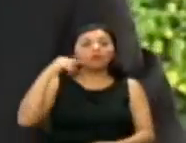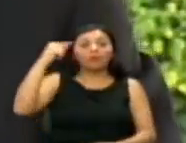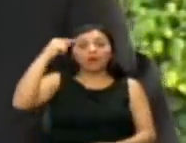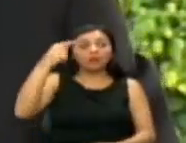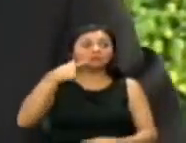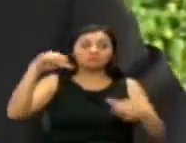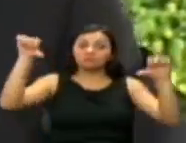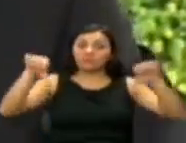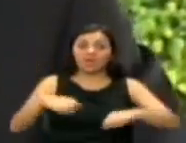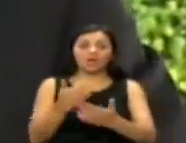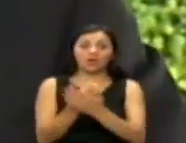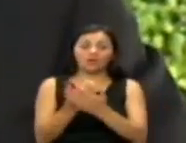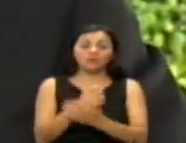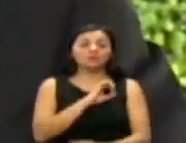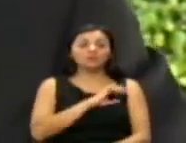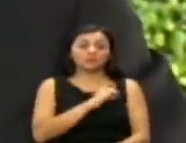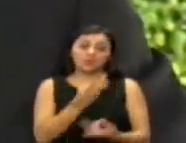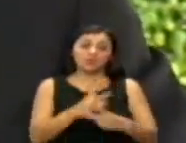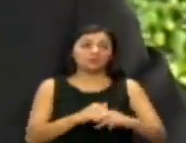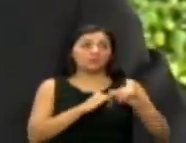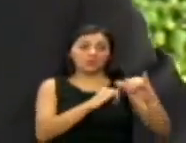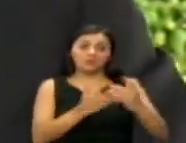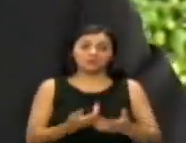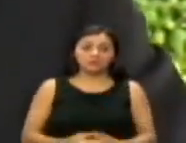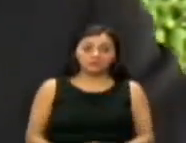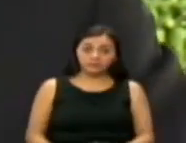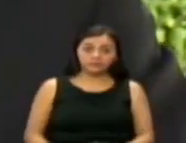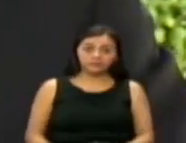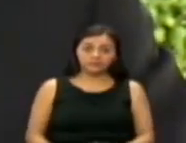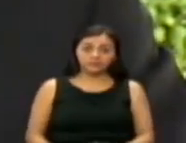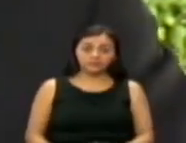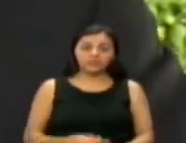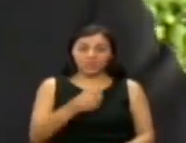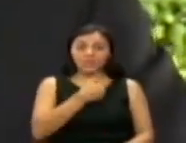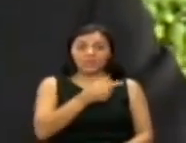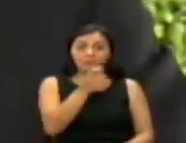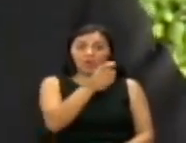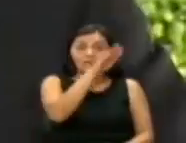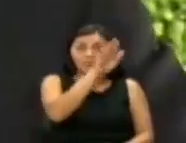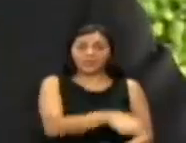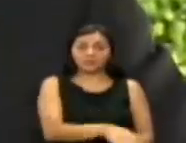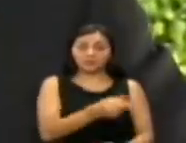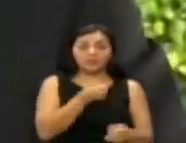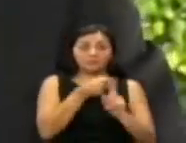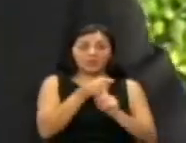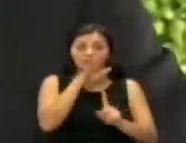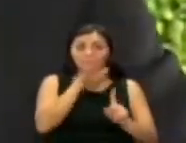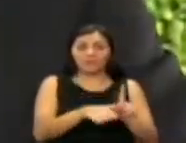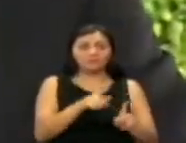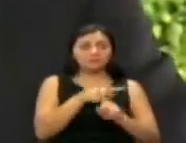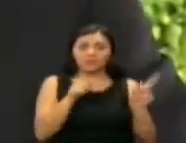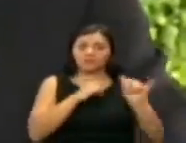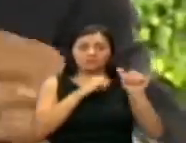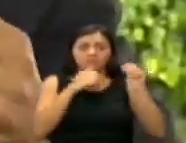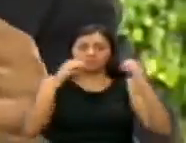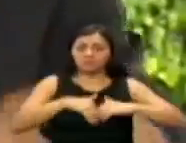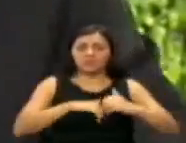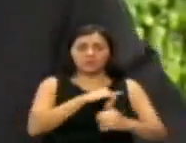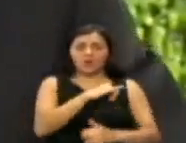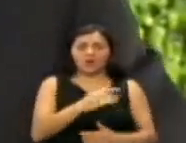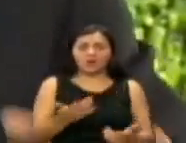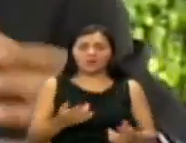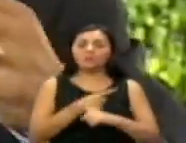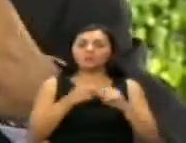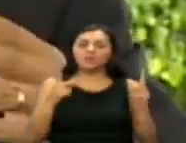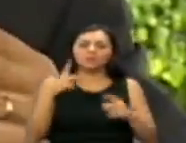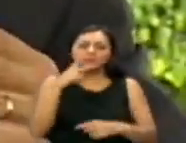manejar. Entonces, acaba de reducir su tasa de crecimiento a la mitad y tiene moneda nacional y tiene menos impacto con el cobre que nosotros con el petróleo. Todo es mentira.